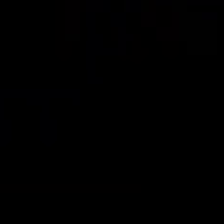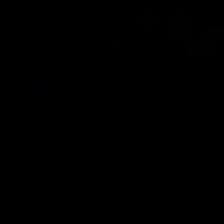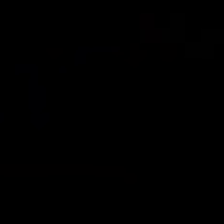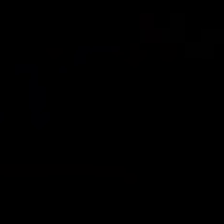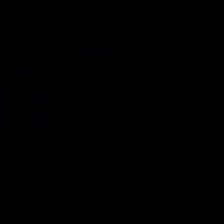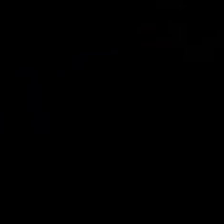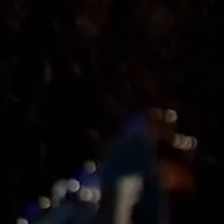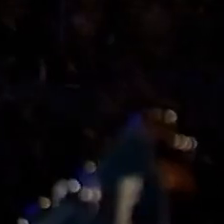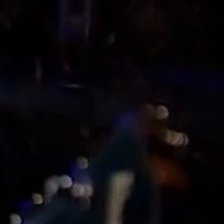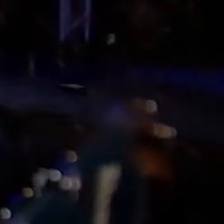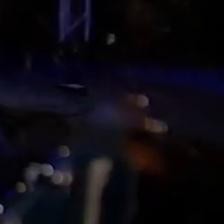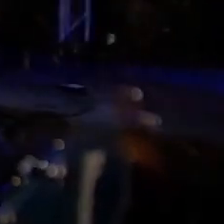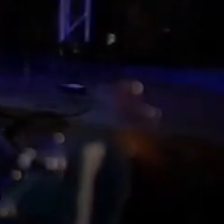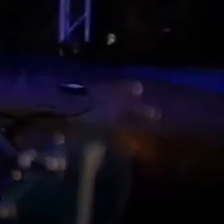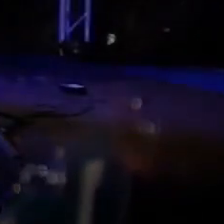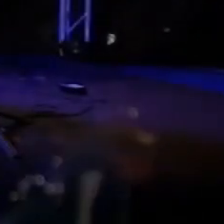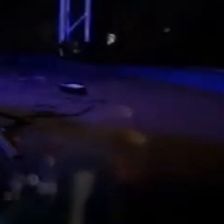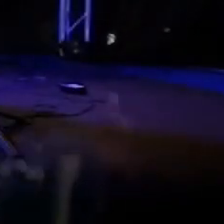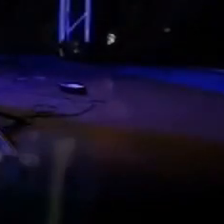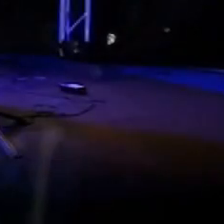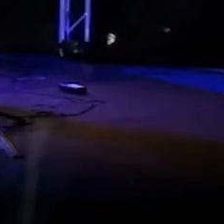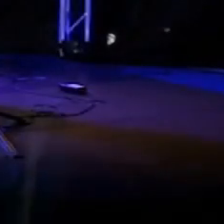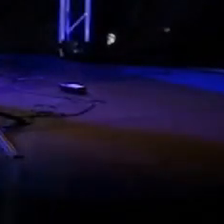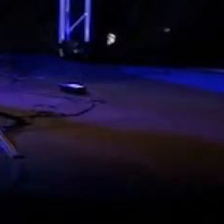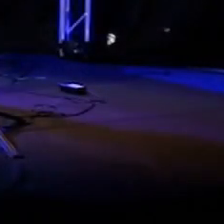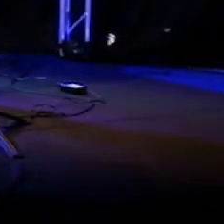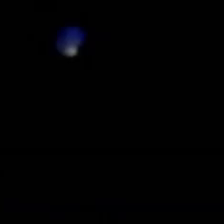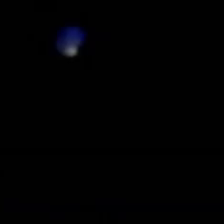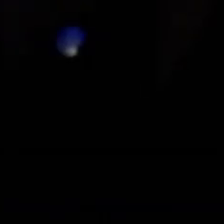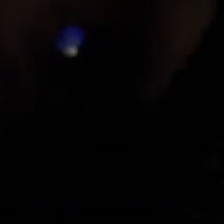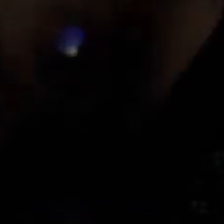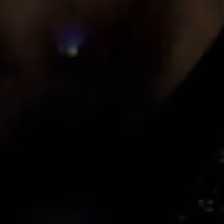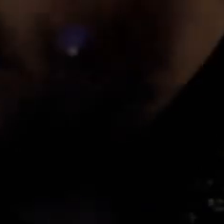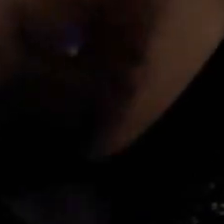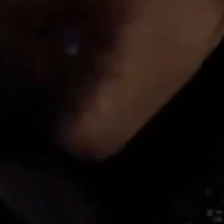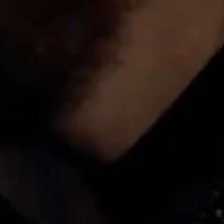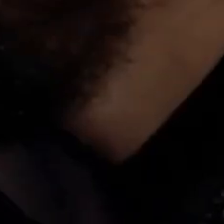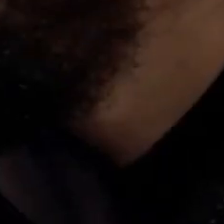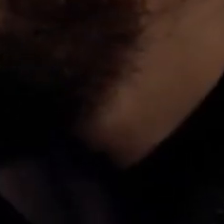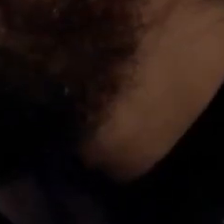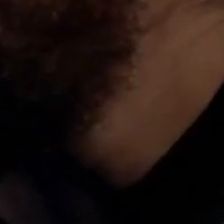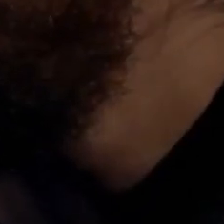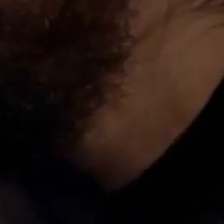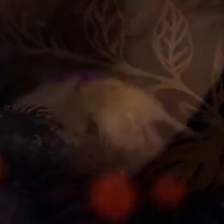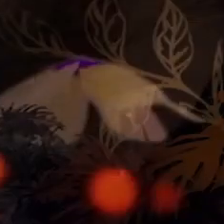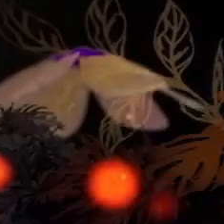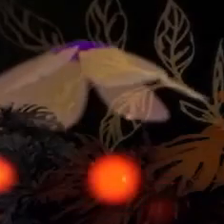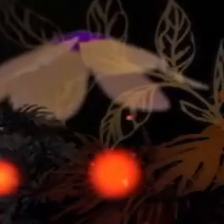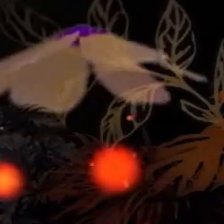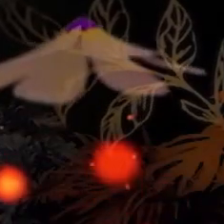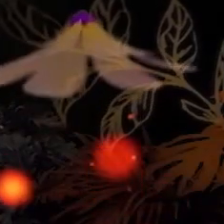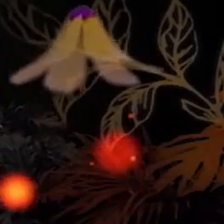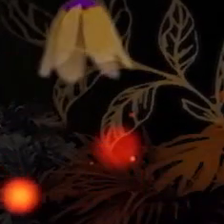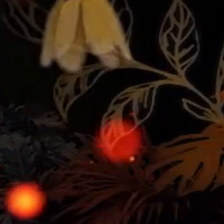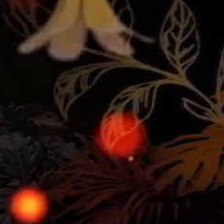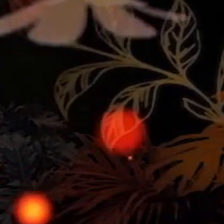sostenibilidad y la innovación impulsa el talento costarricense y promueve el progreso social